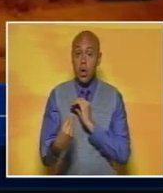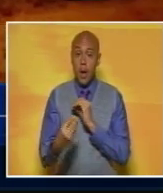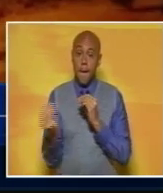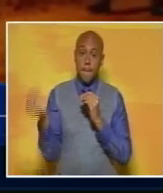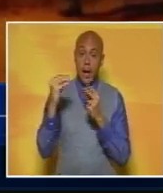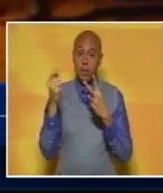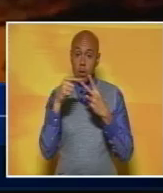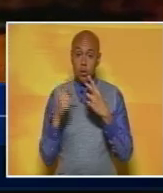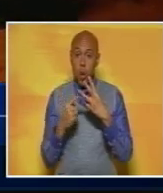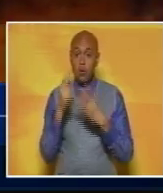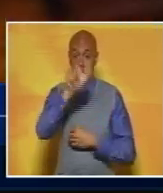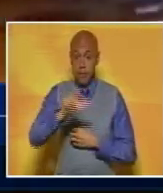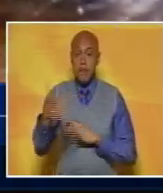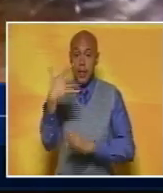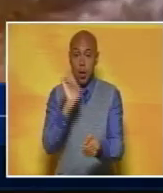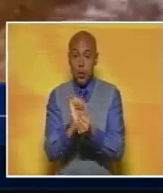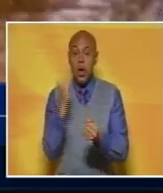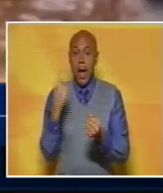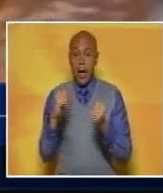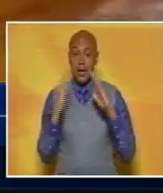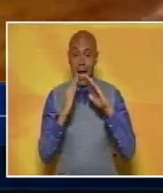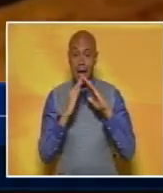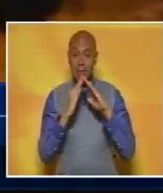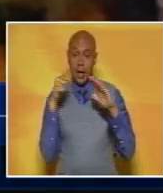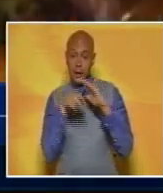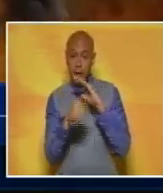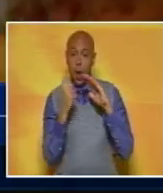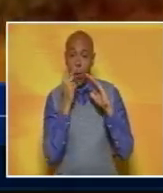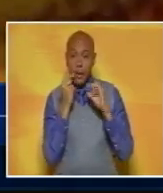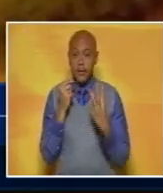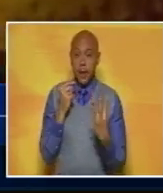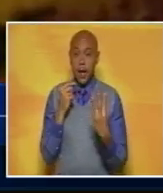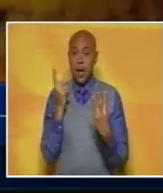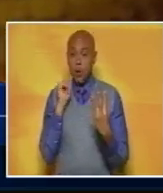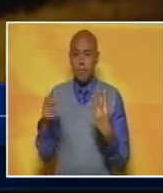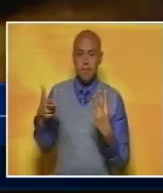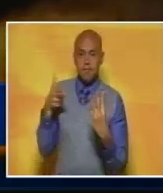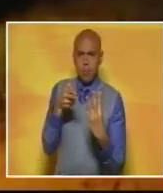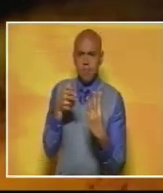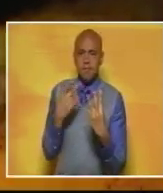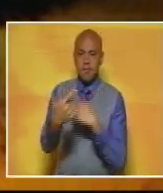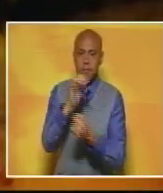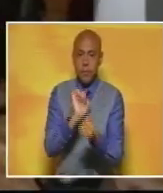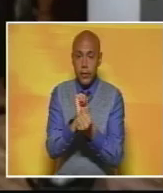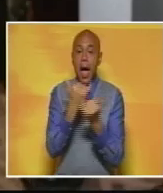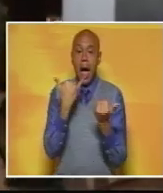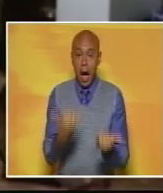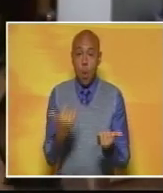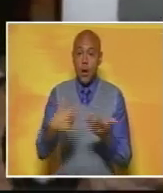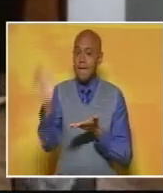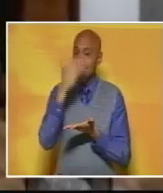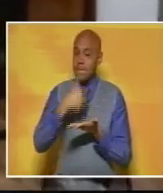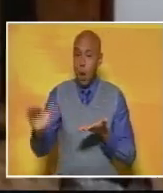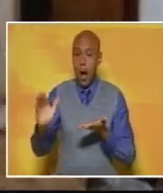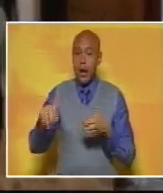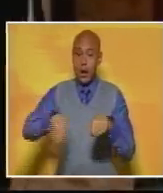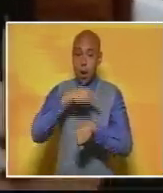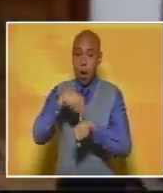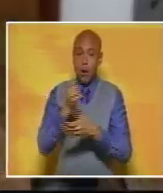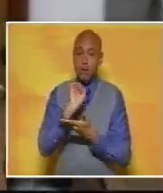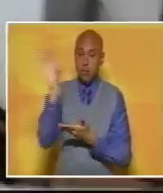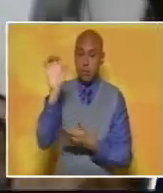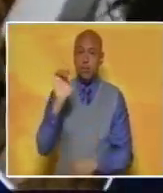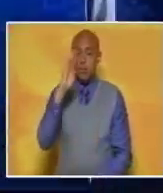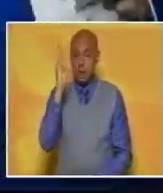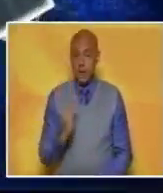2 brasileños cuando se encontraba en una vivienda en la ciudad de Capitán Bardó y será expulsado en las próximas horas.